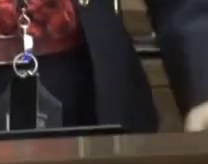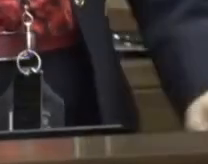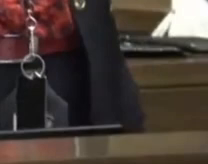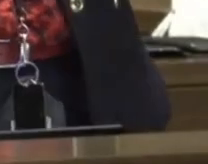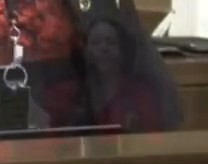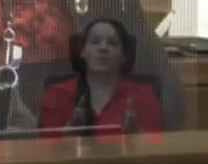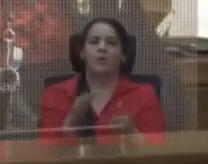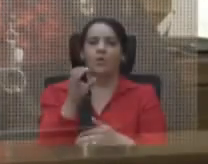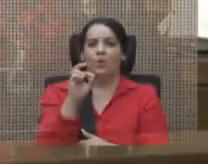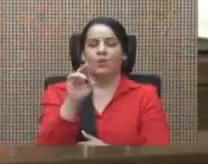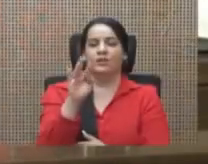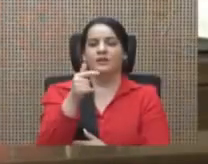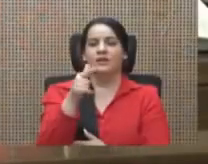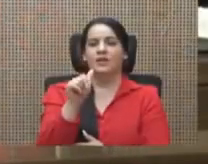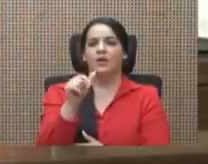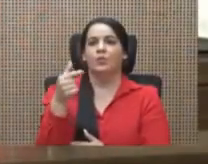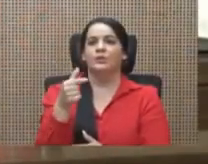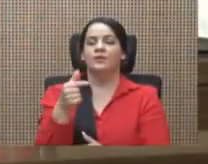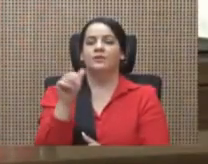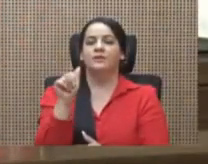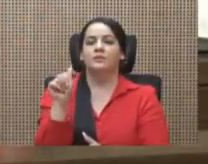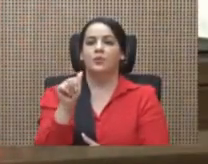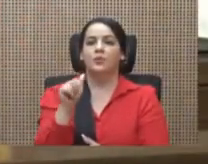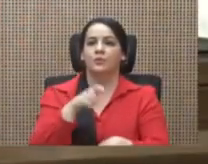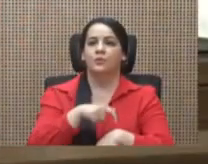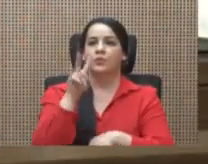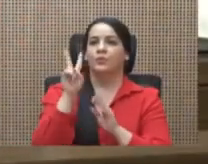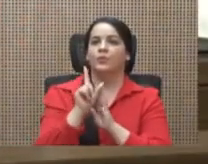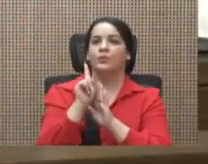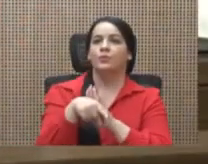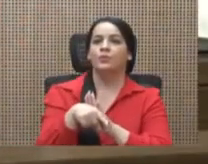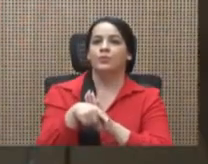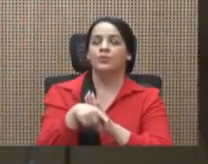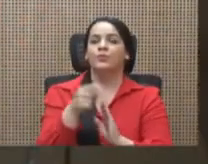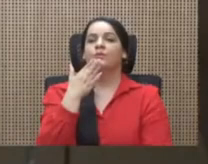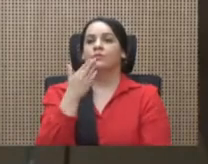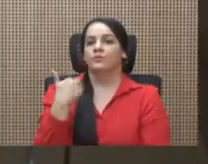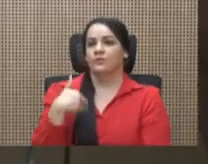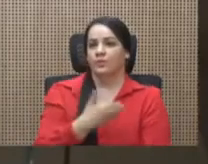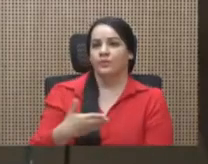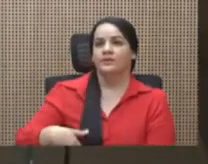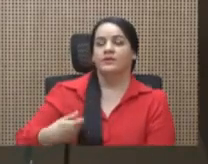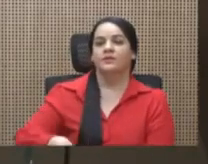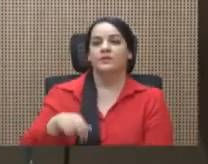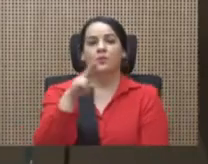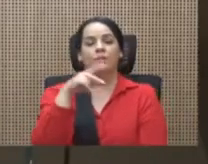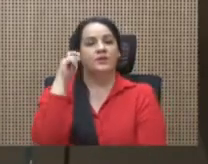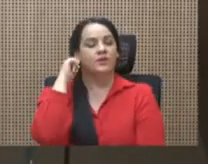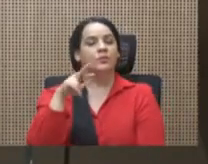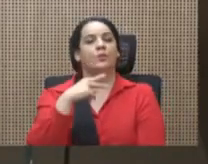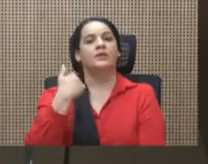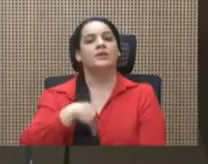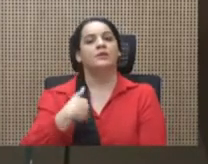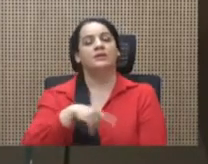diputado Ortega Gutiérrez Antonio por 2 minutos. Gracias, señor presidente, compañeras y compañeros. Decir